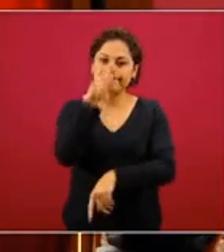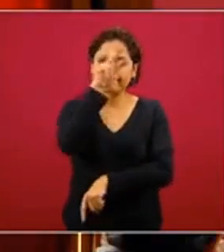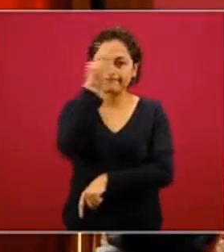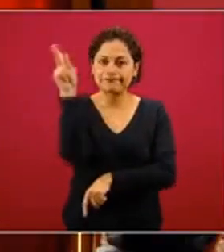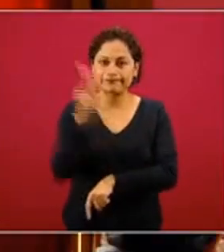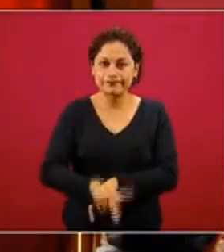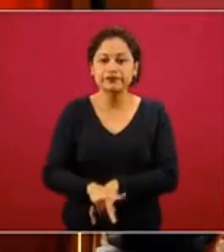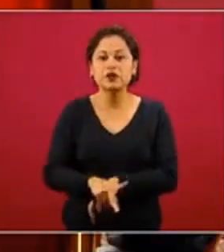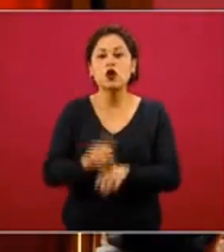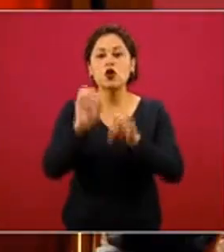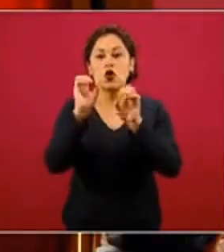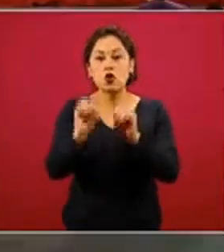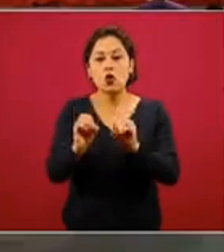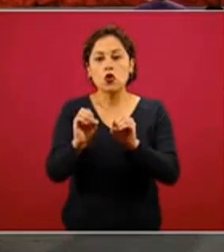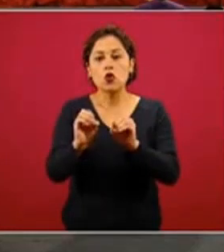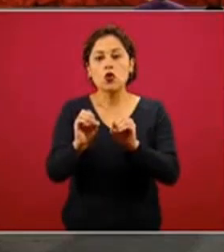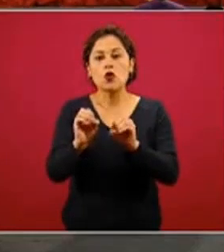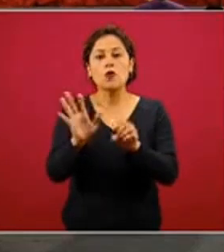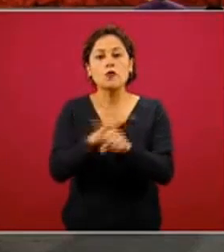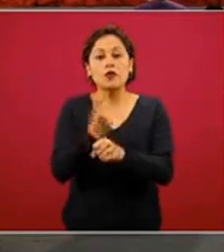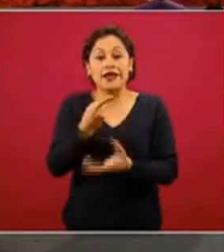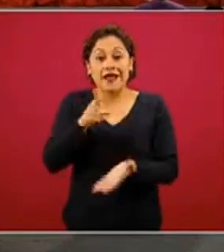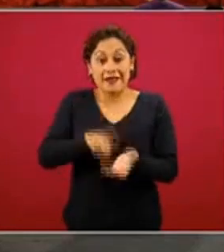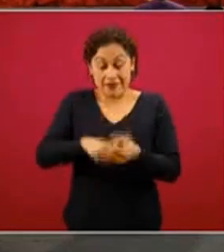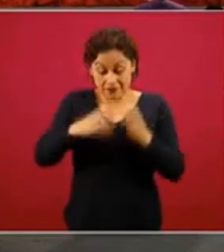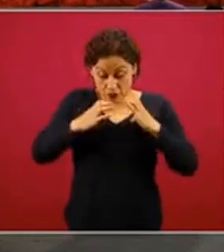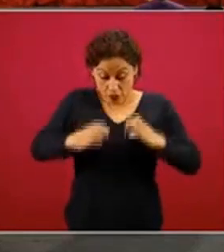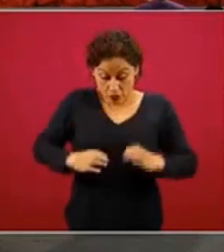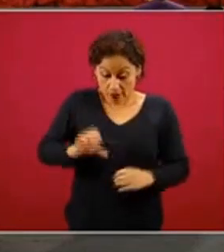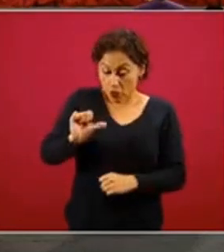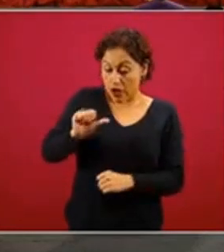este receptor, con esta angiotensina. Y luego